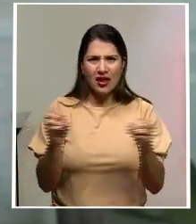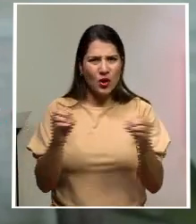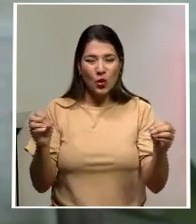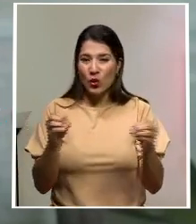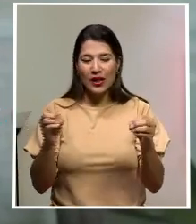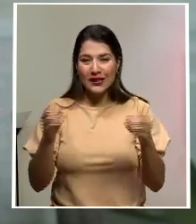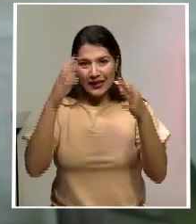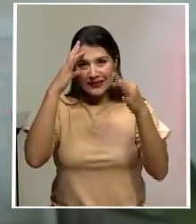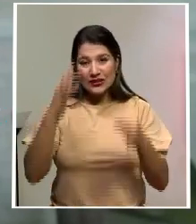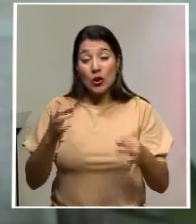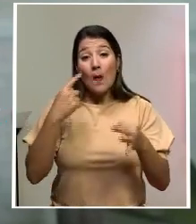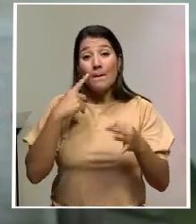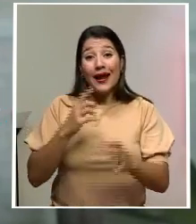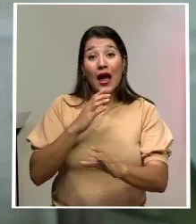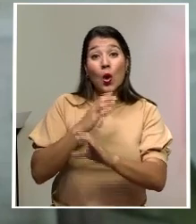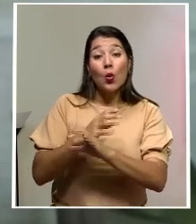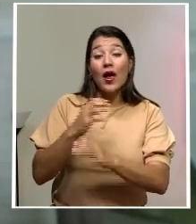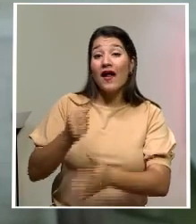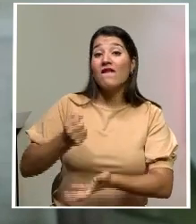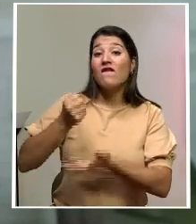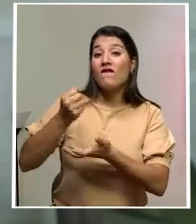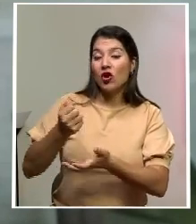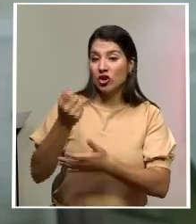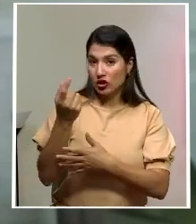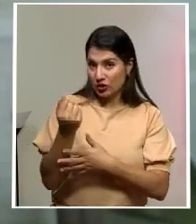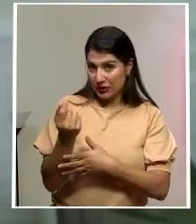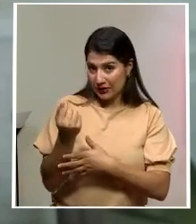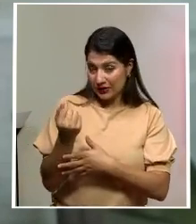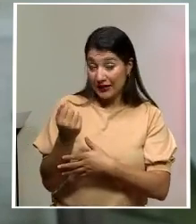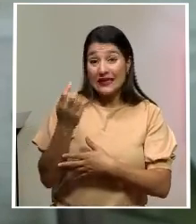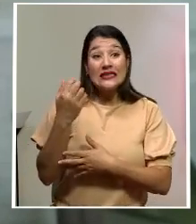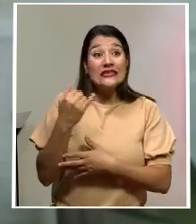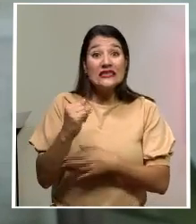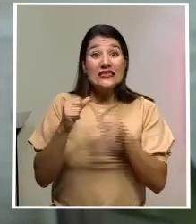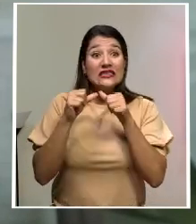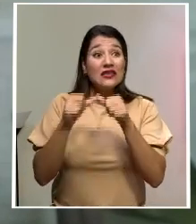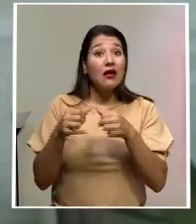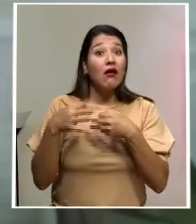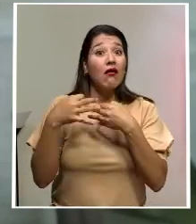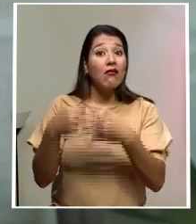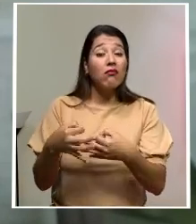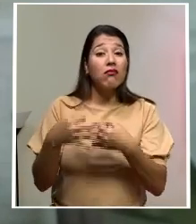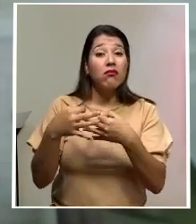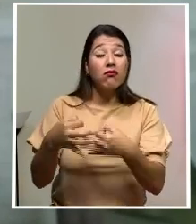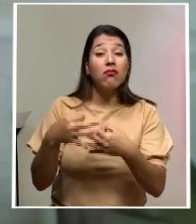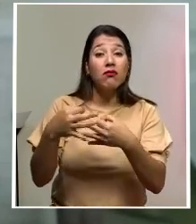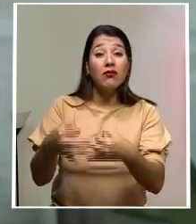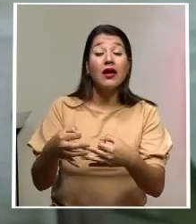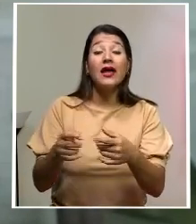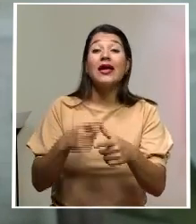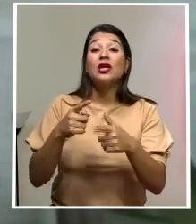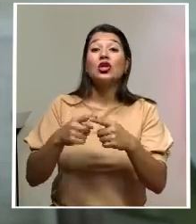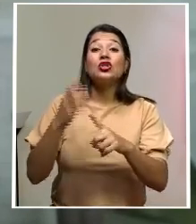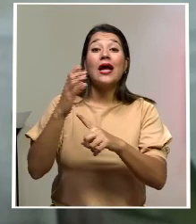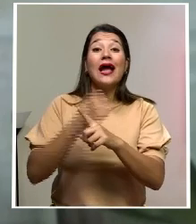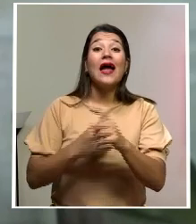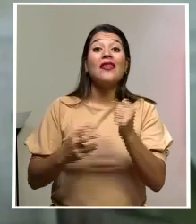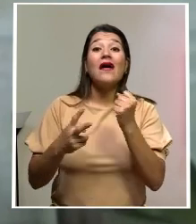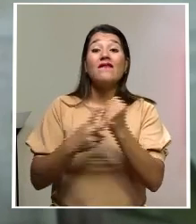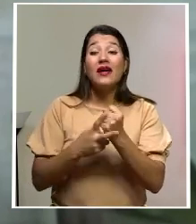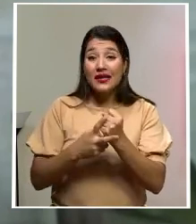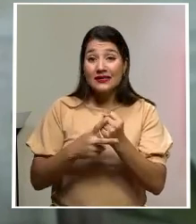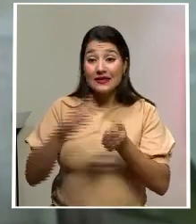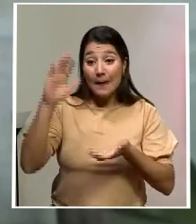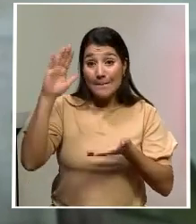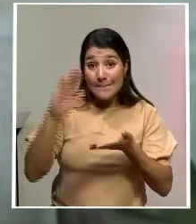régimen. Entre más se dure tomando estas decisiones, cada vez existirán menos opciones